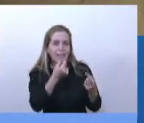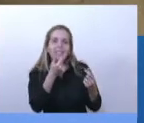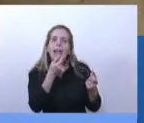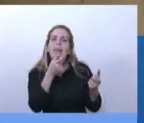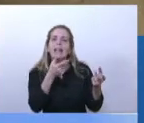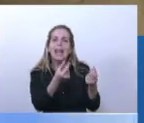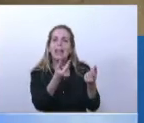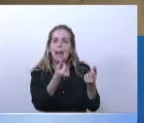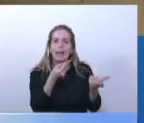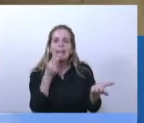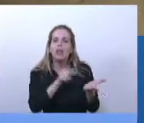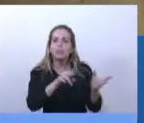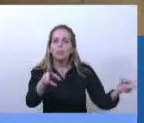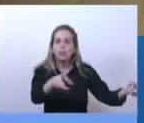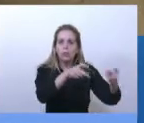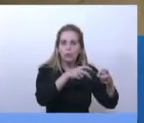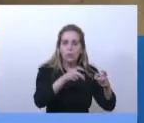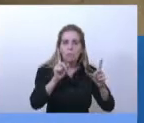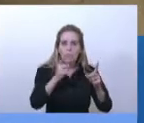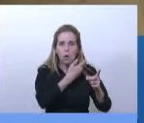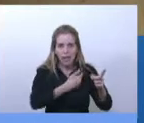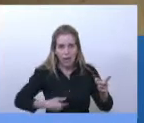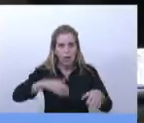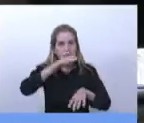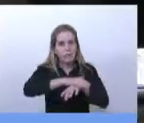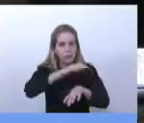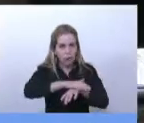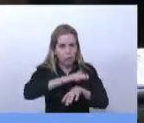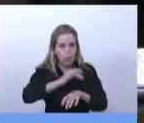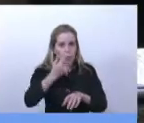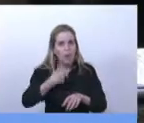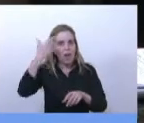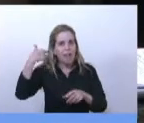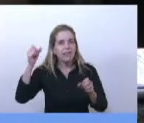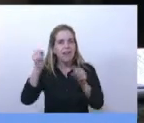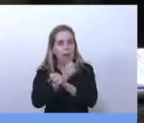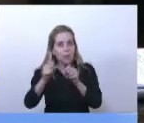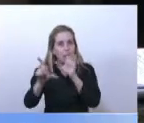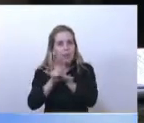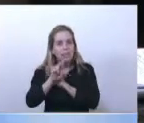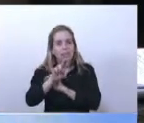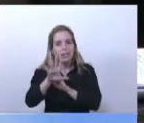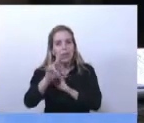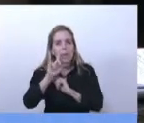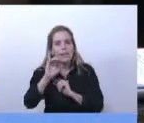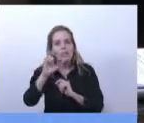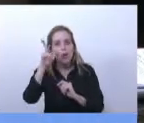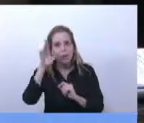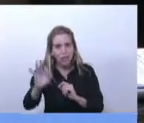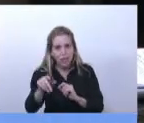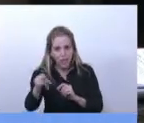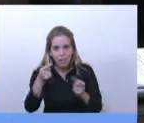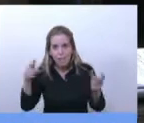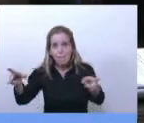de lo que se comprometió el estado a hacer cuando sancionó la 25 080 no debería ser